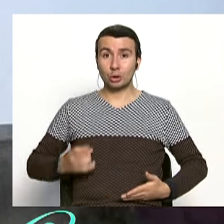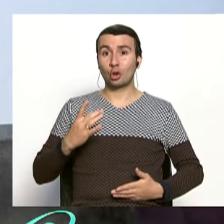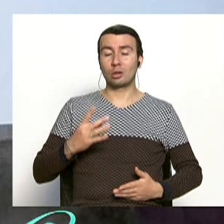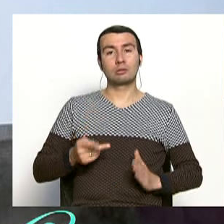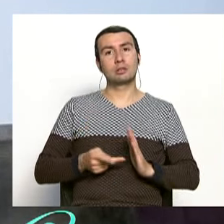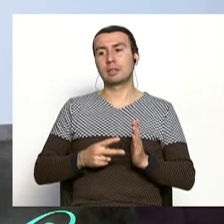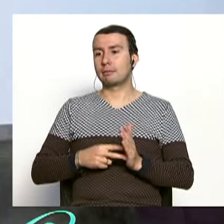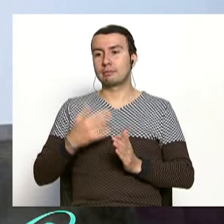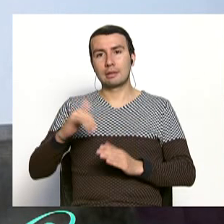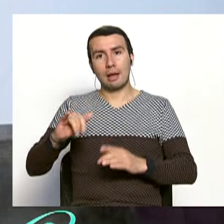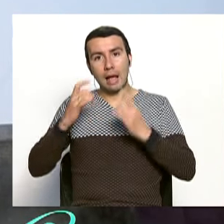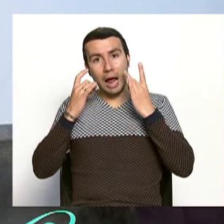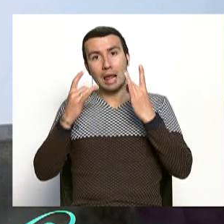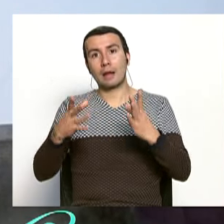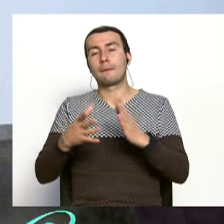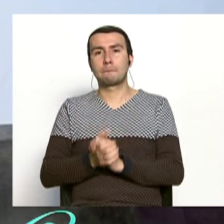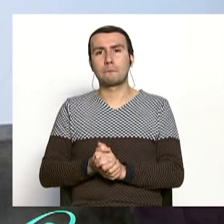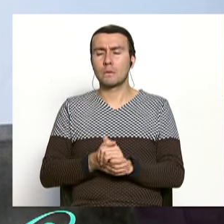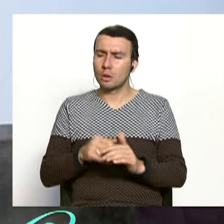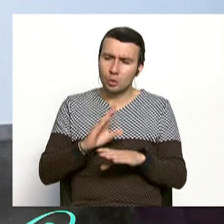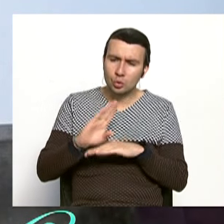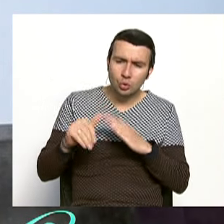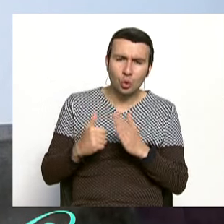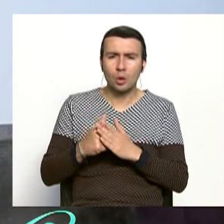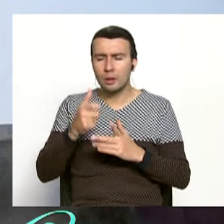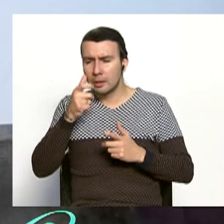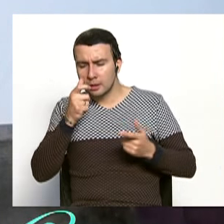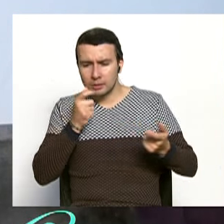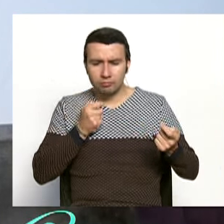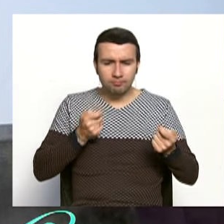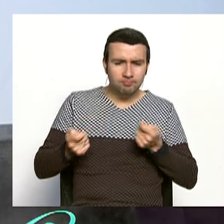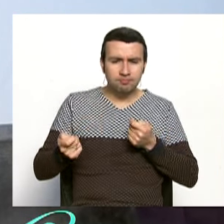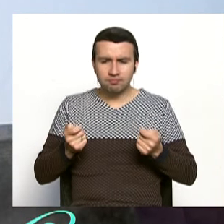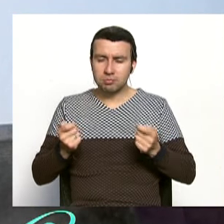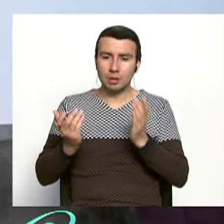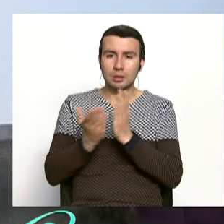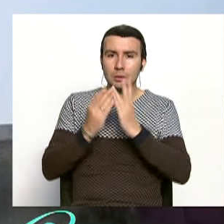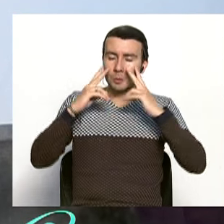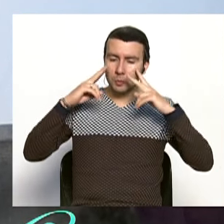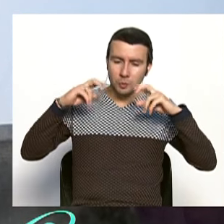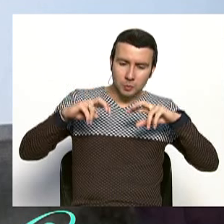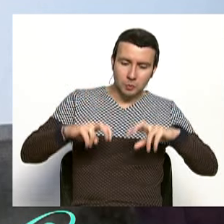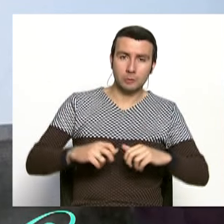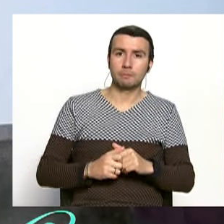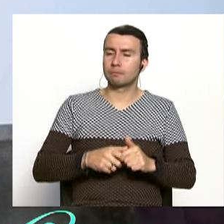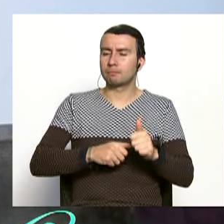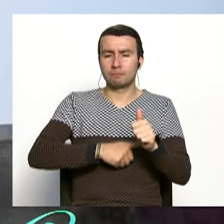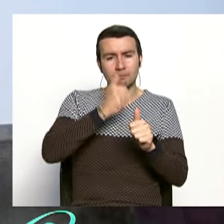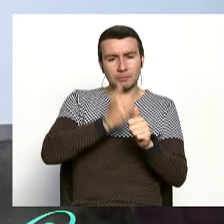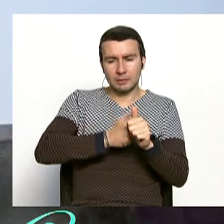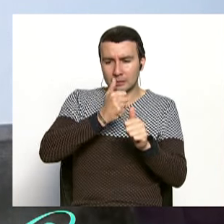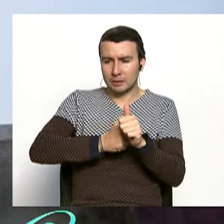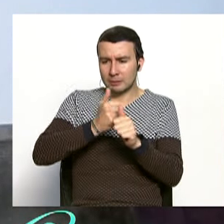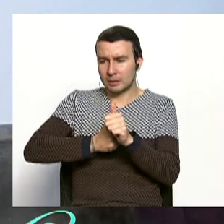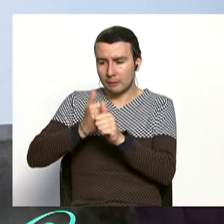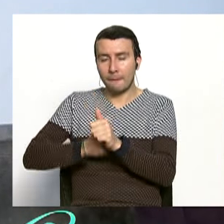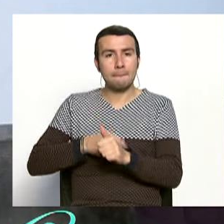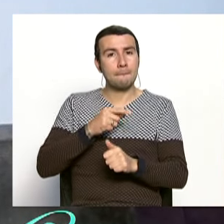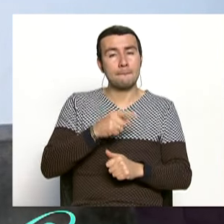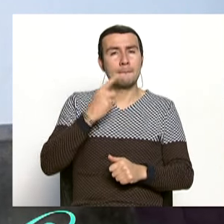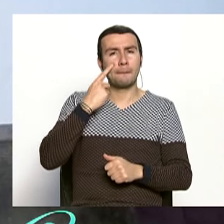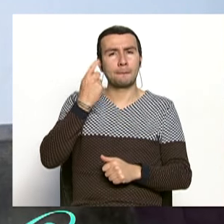todos los estudios y todo el enfoque diagnóstico siempre y yo creo que los mismos pacientes van buscando